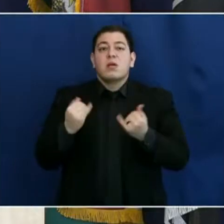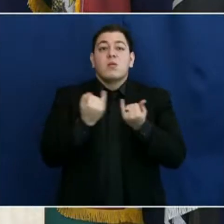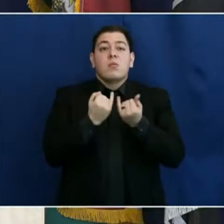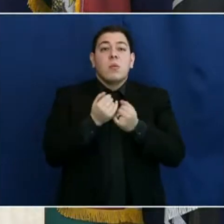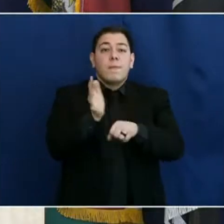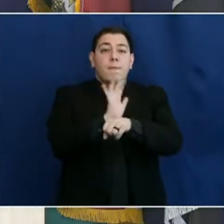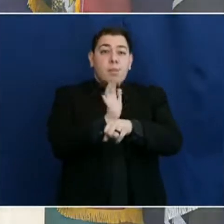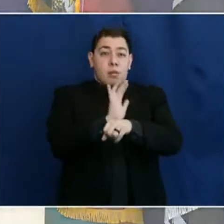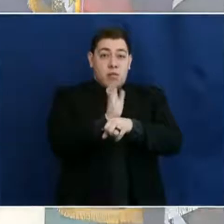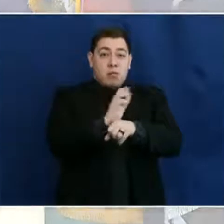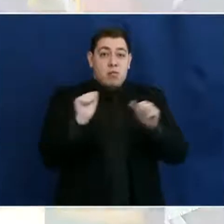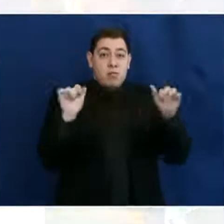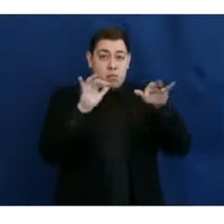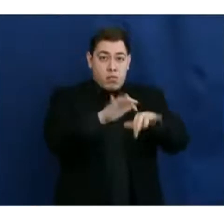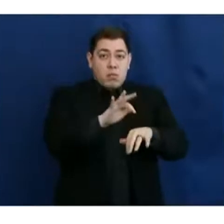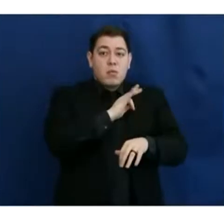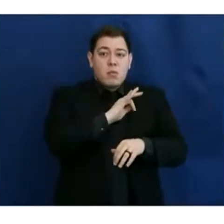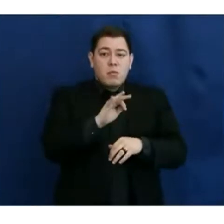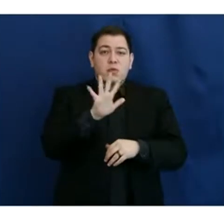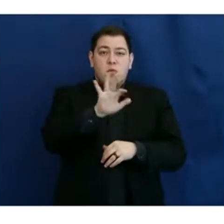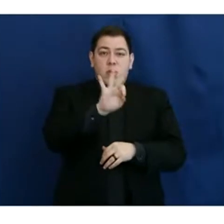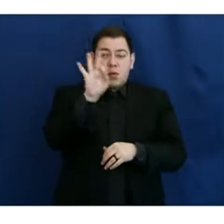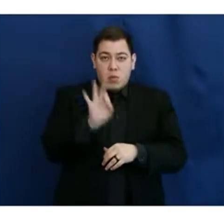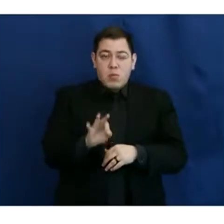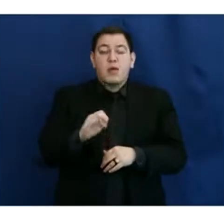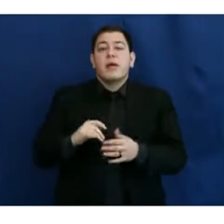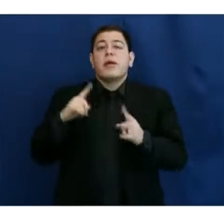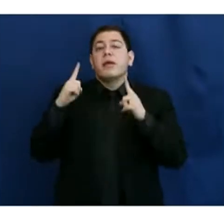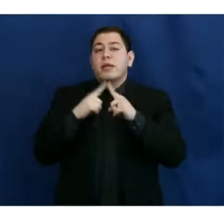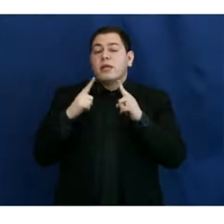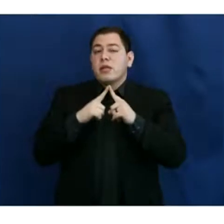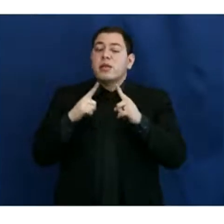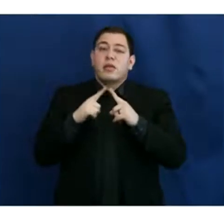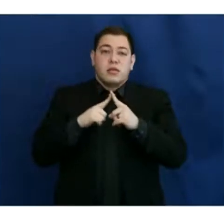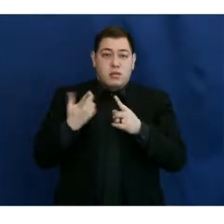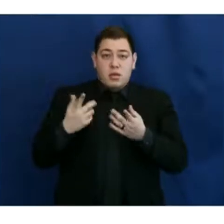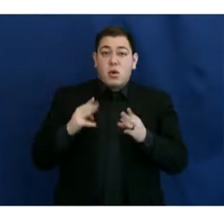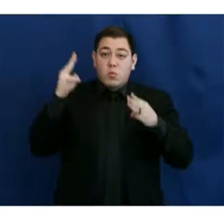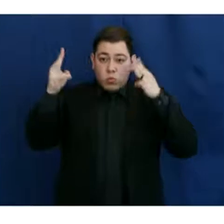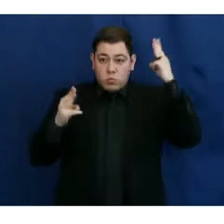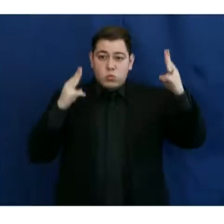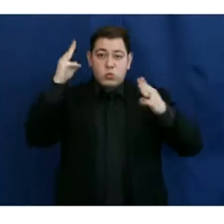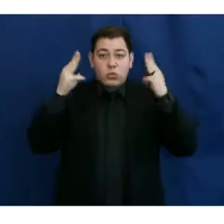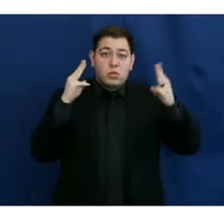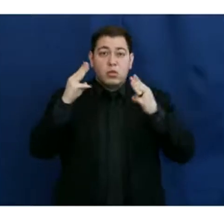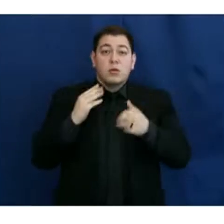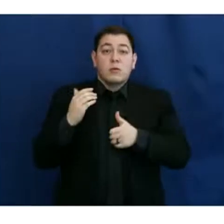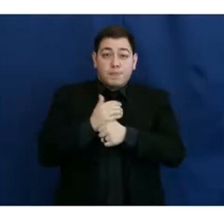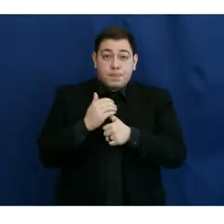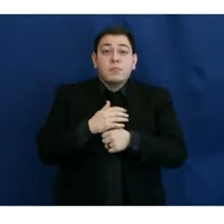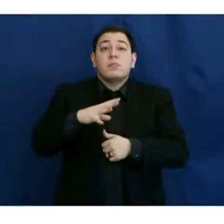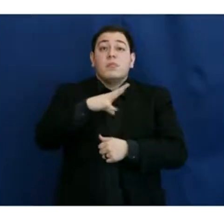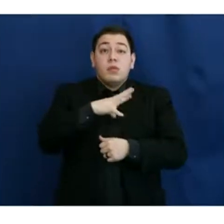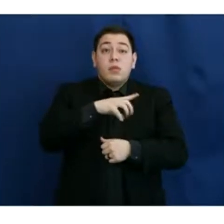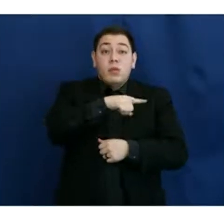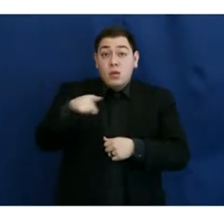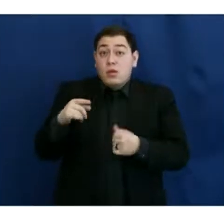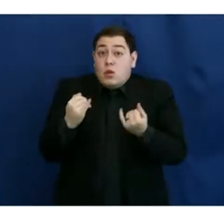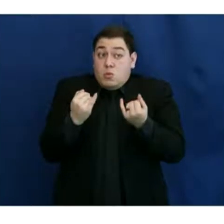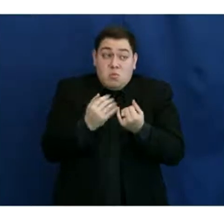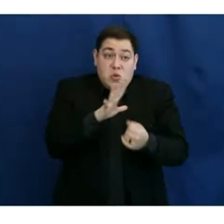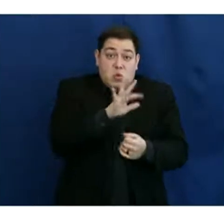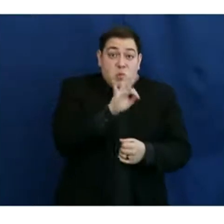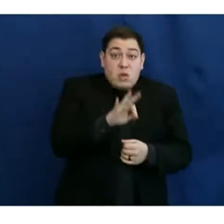cine al 50%, las iglesias, museos, zoológicos, cervecerías, eventos en vivo al aire